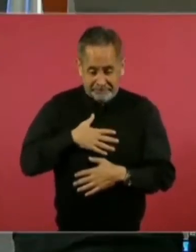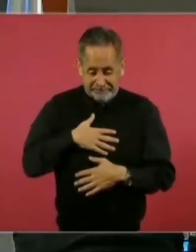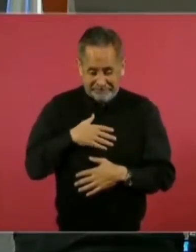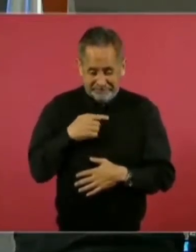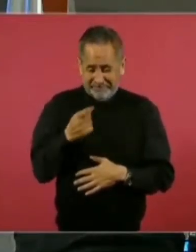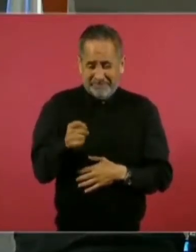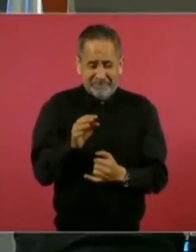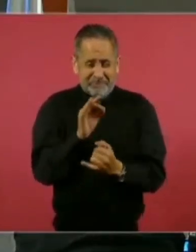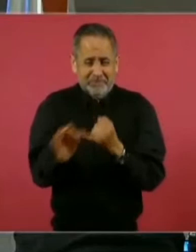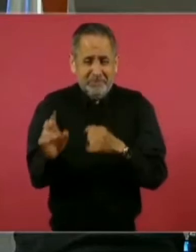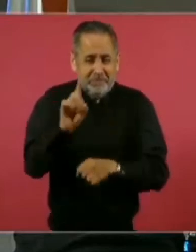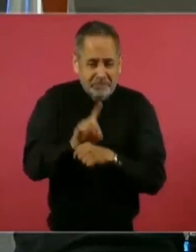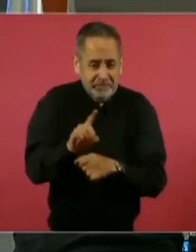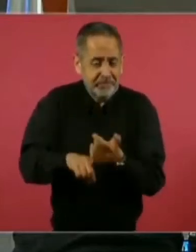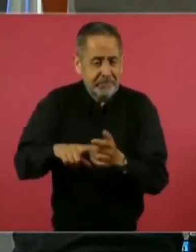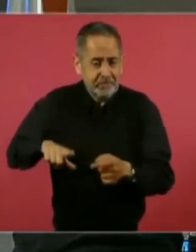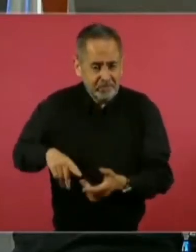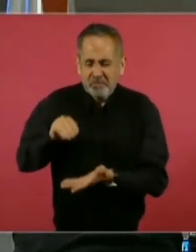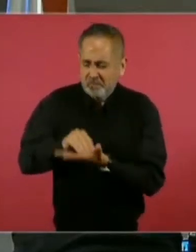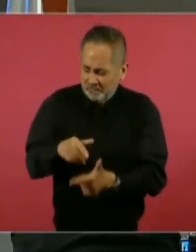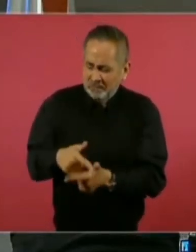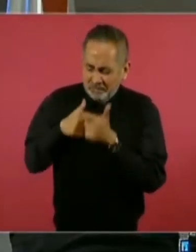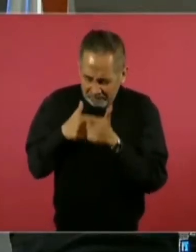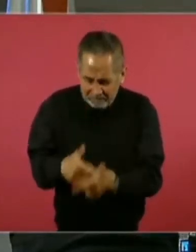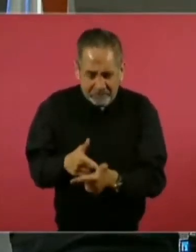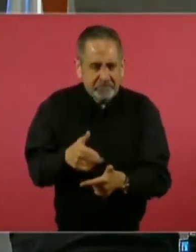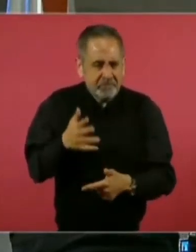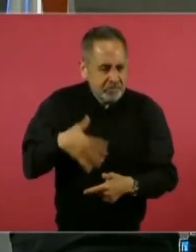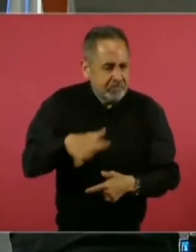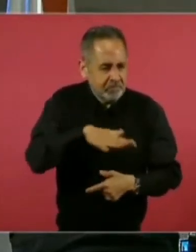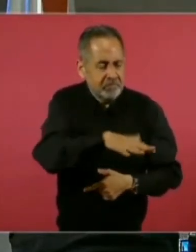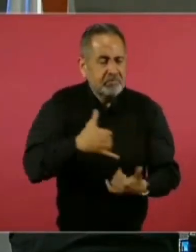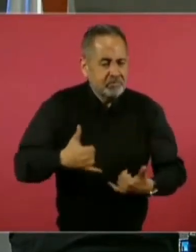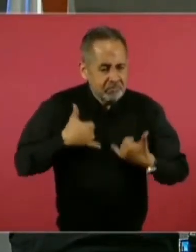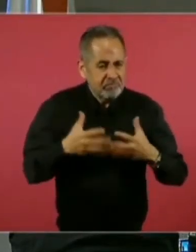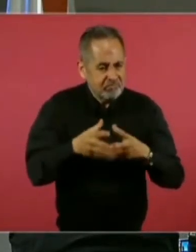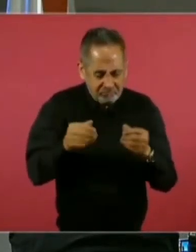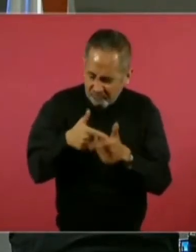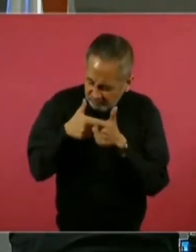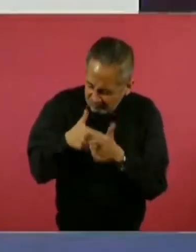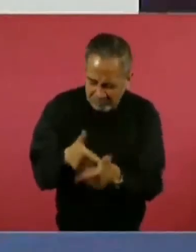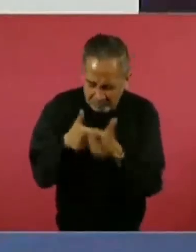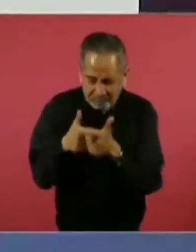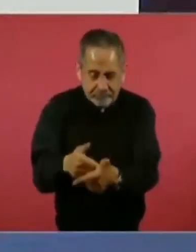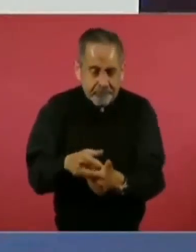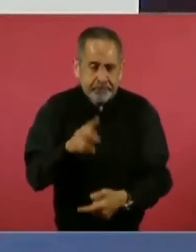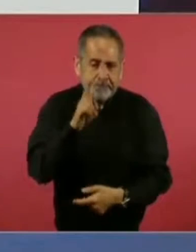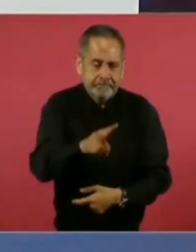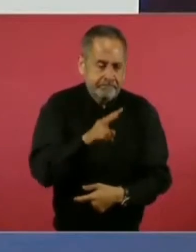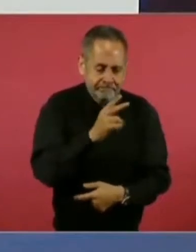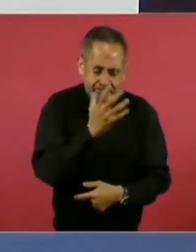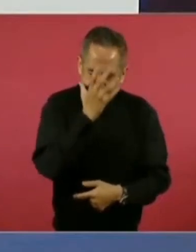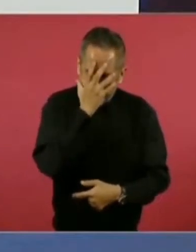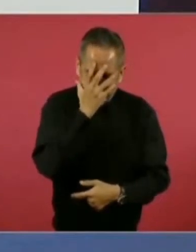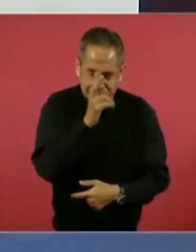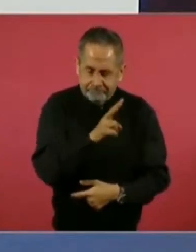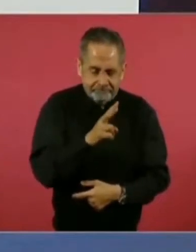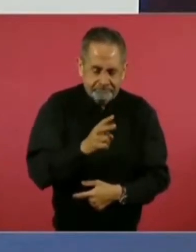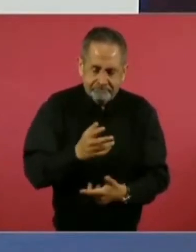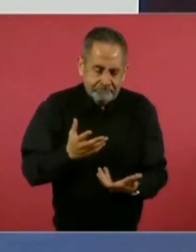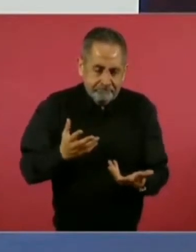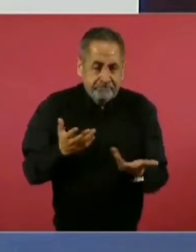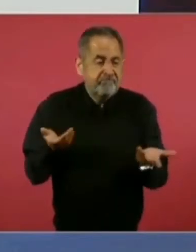gobierno continuaremos buscando a los jóvenes y considero que este vergonzoso y lamentable asunto no